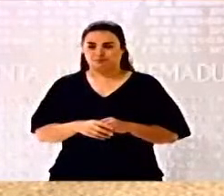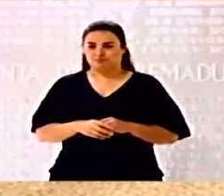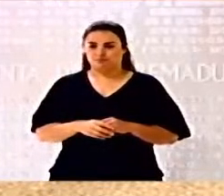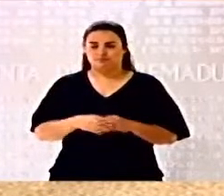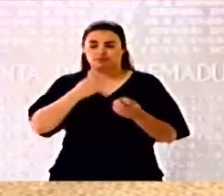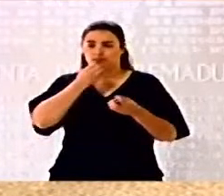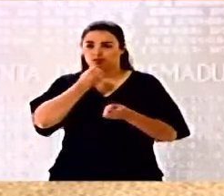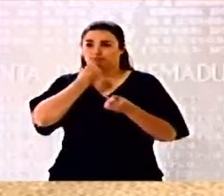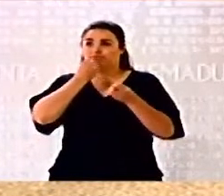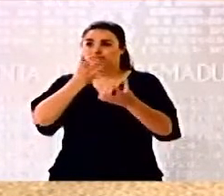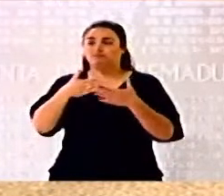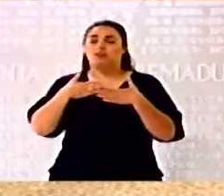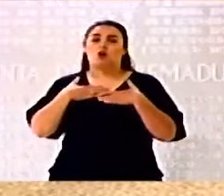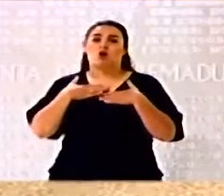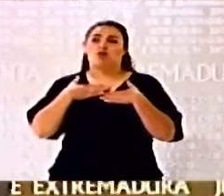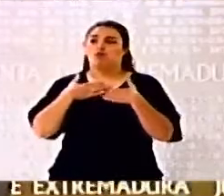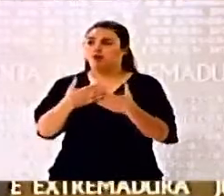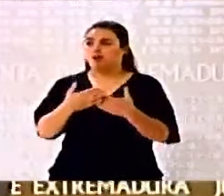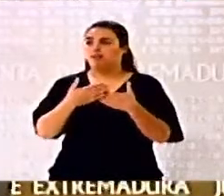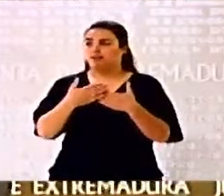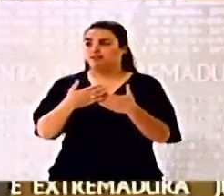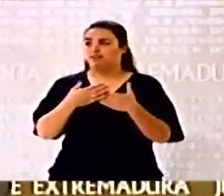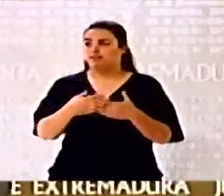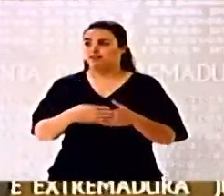mostrar mis condolencias.